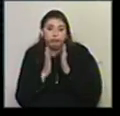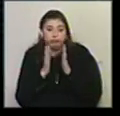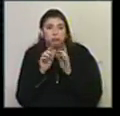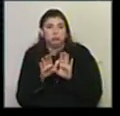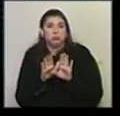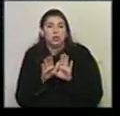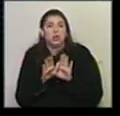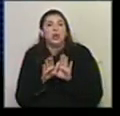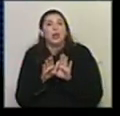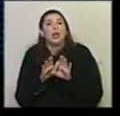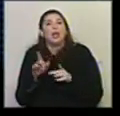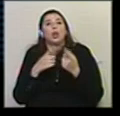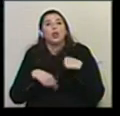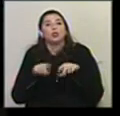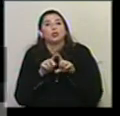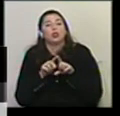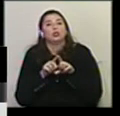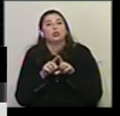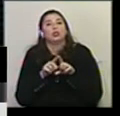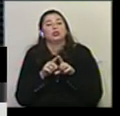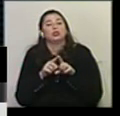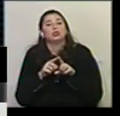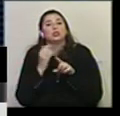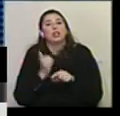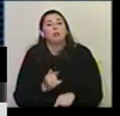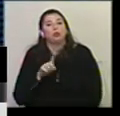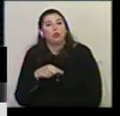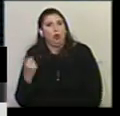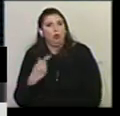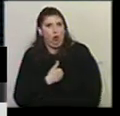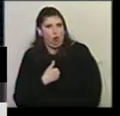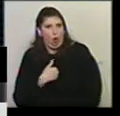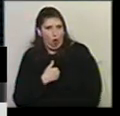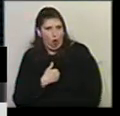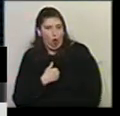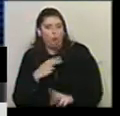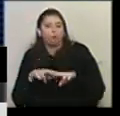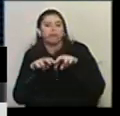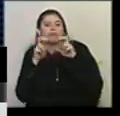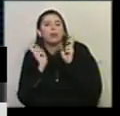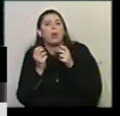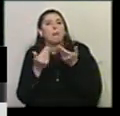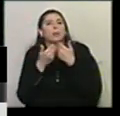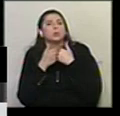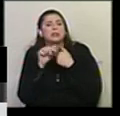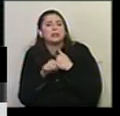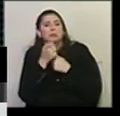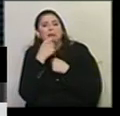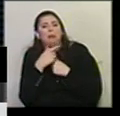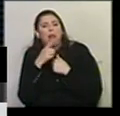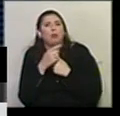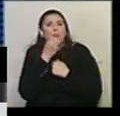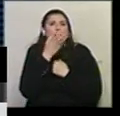que nosotros participamos en otro rol que es como perito, que nos consultan si tal medicamento es apropiado o